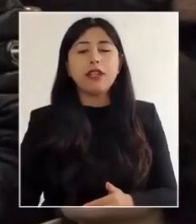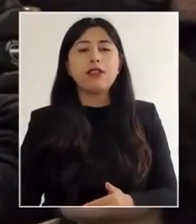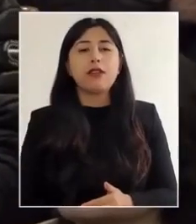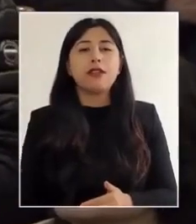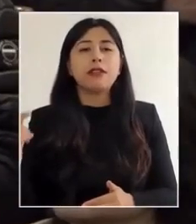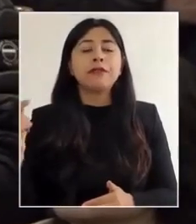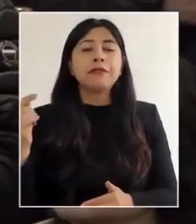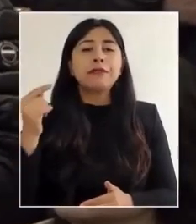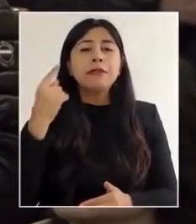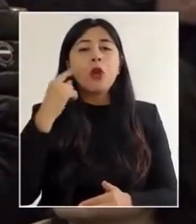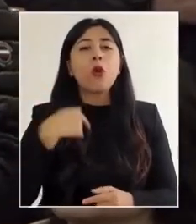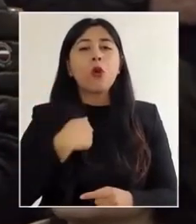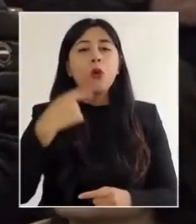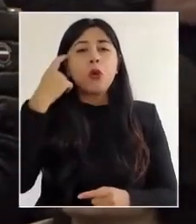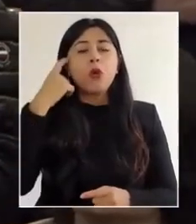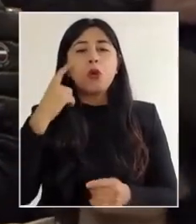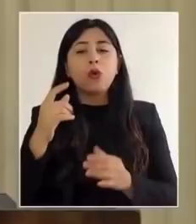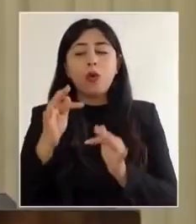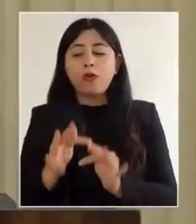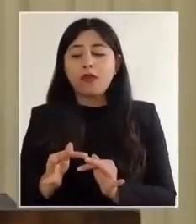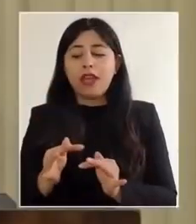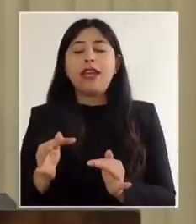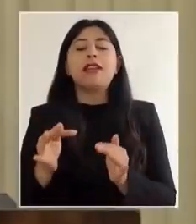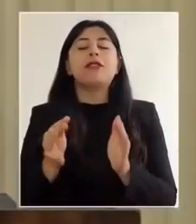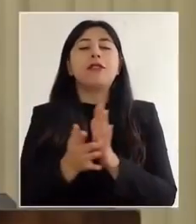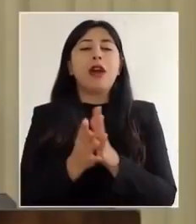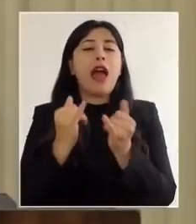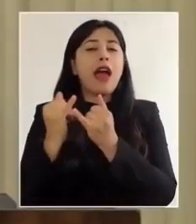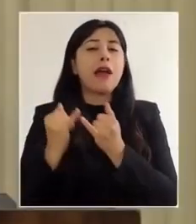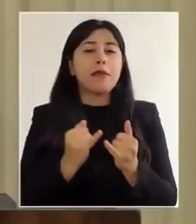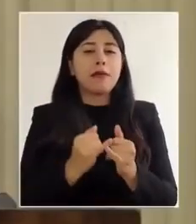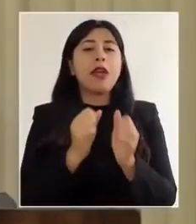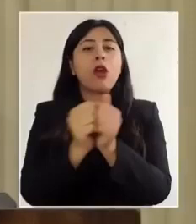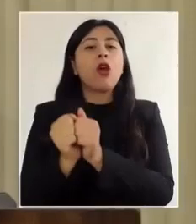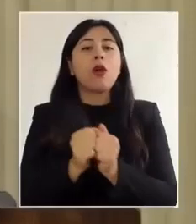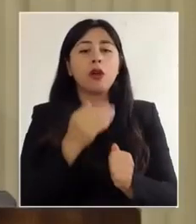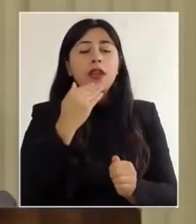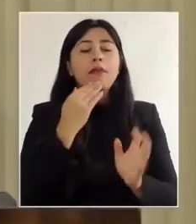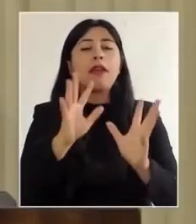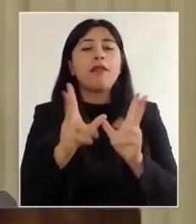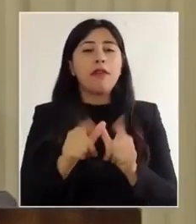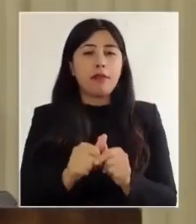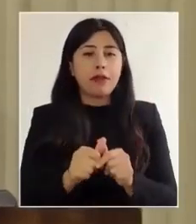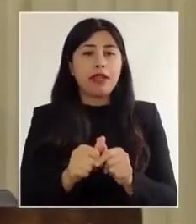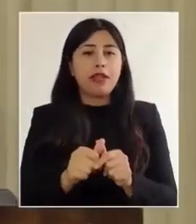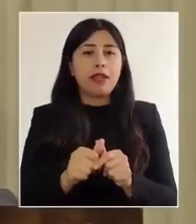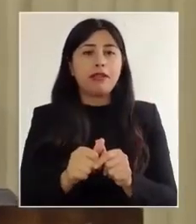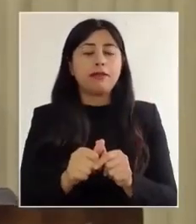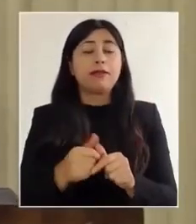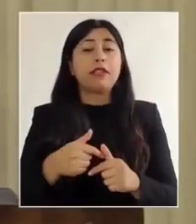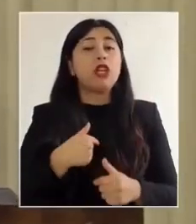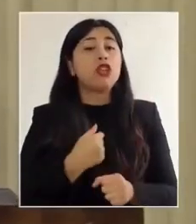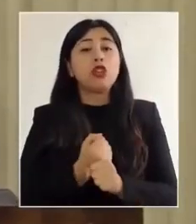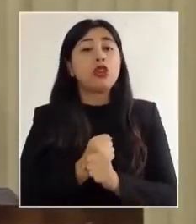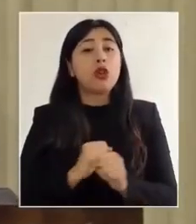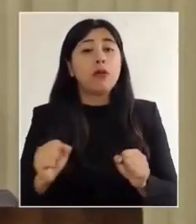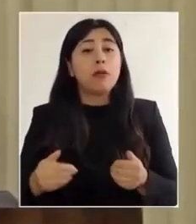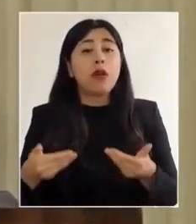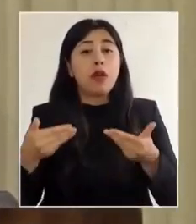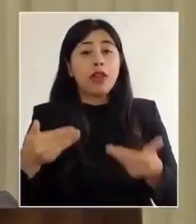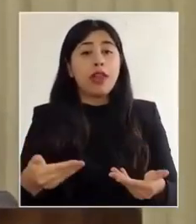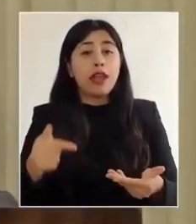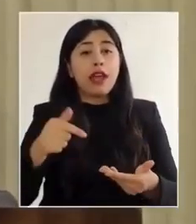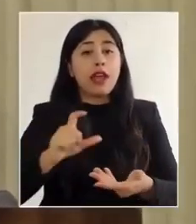se forma con sus amigas compañeros y alguna familia y yo no puedo de entregar parte de esta